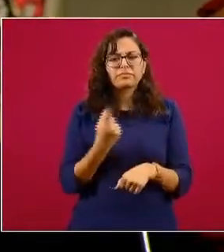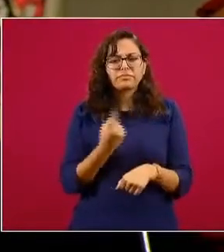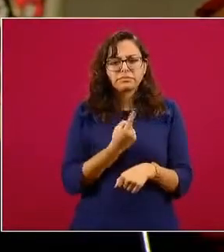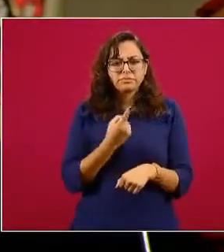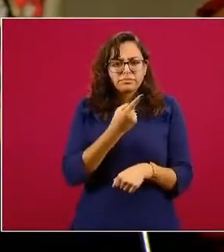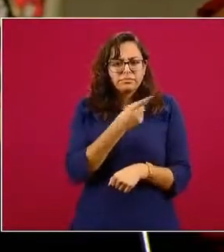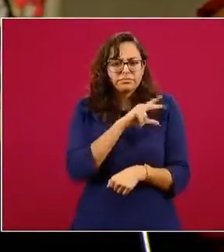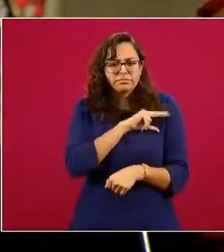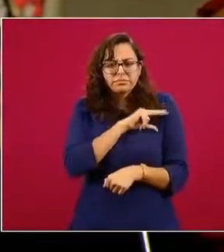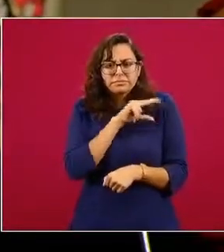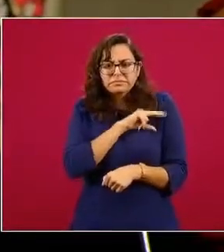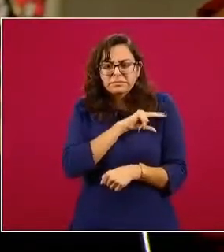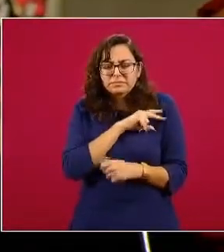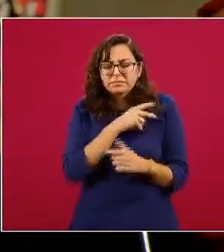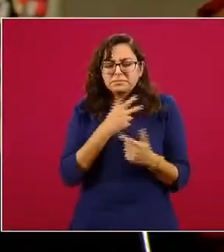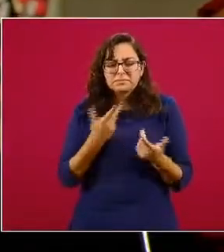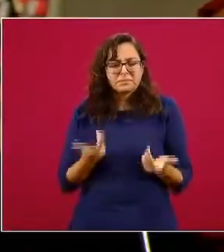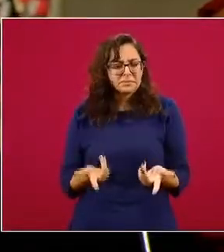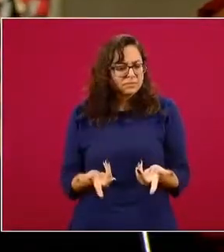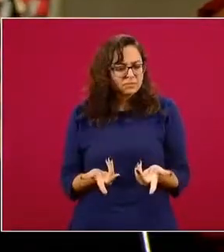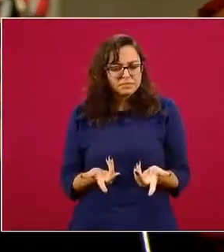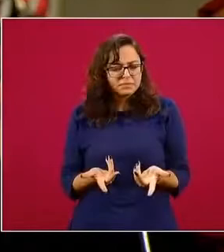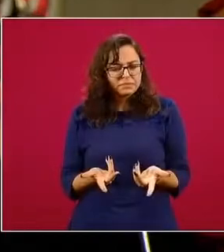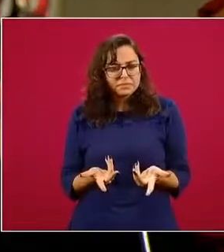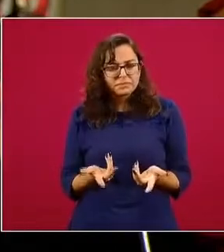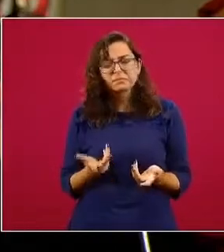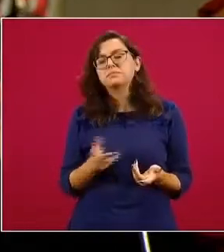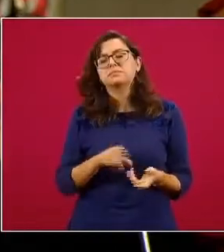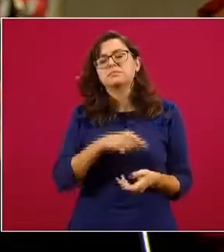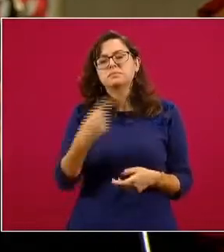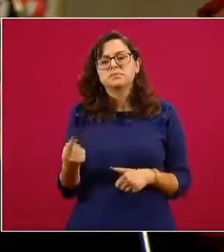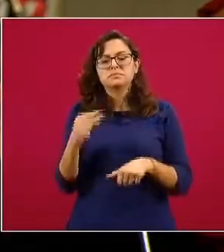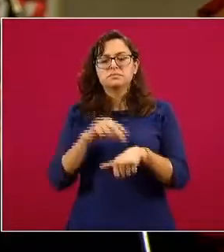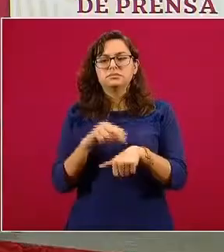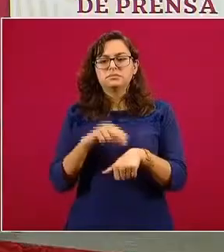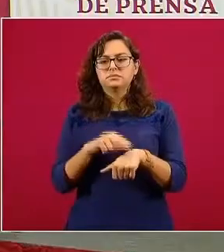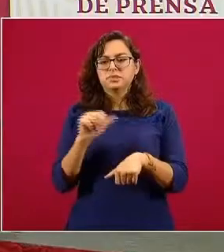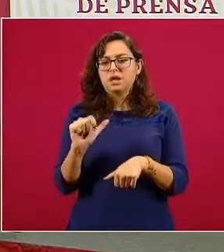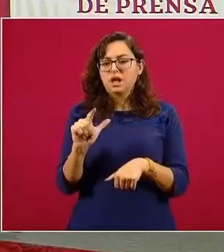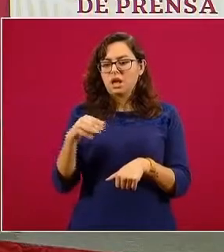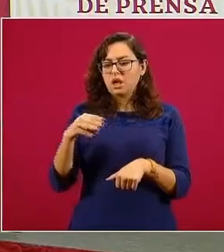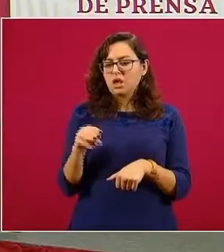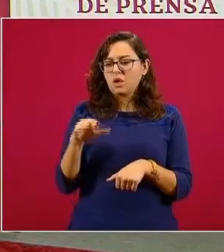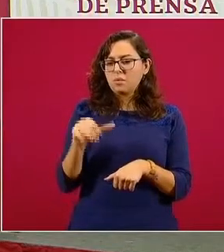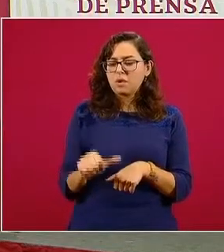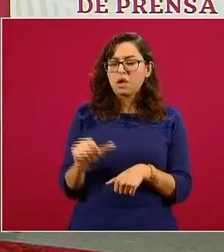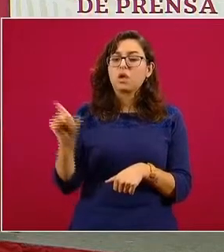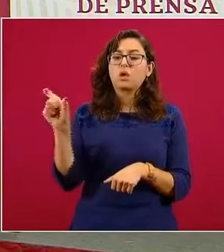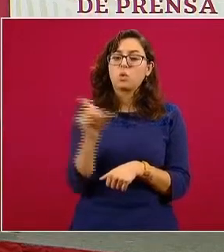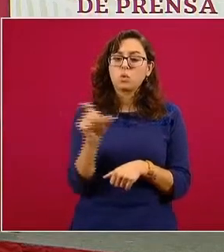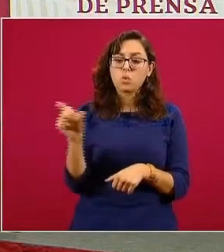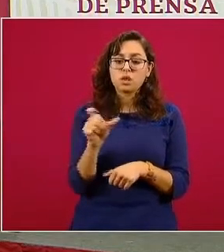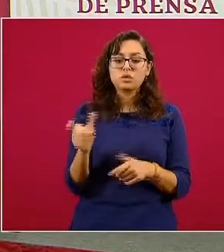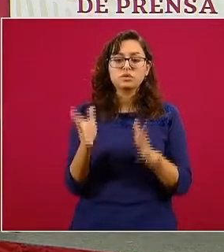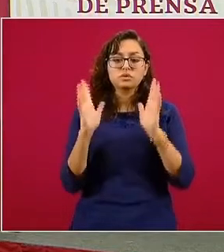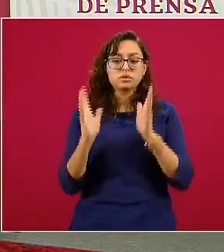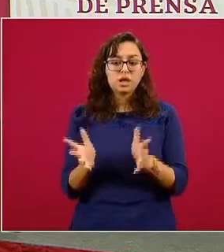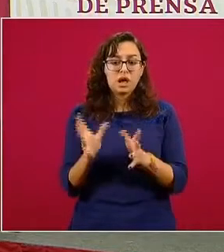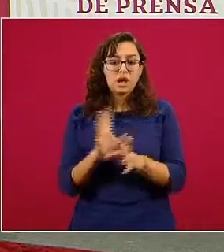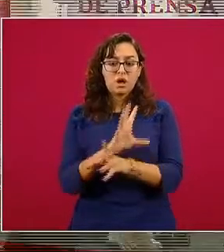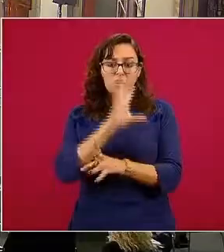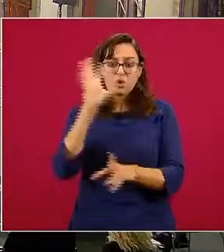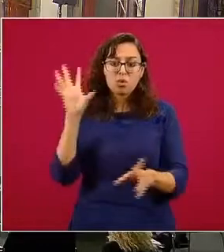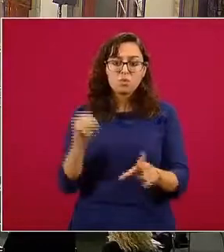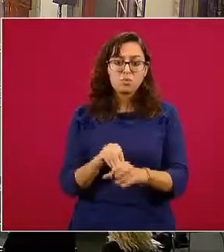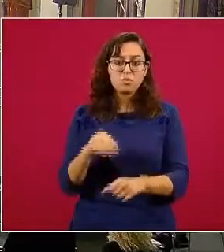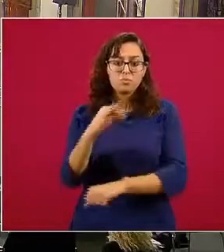empresa privada, para tener una idea. Y al doctor Alomía, por favor, ¿cuándo, doctor, podrían tener ya disponibles la totalidad